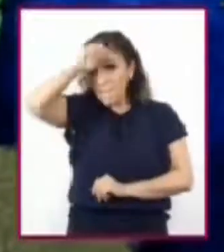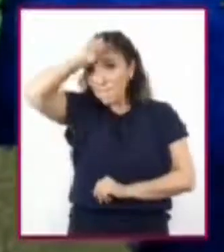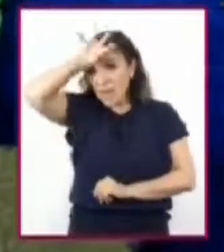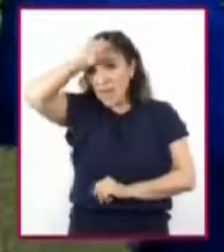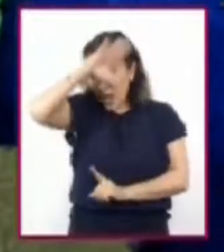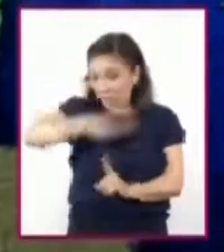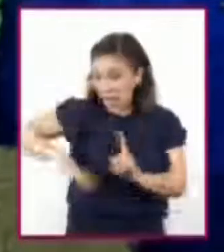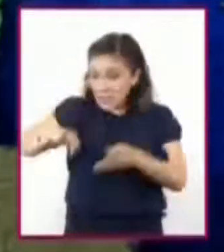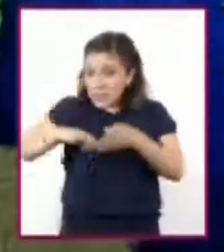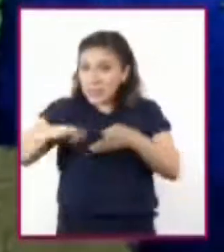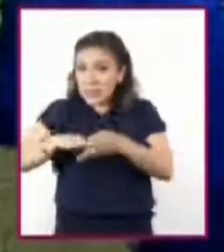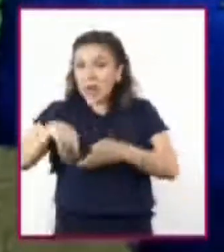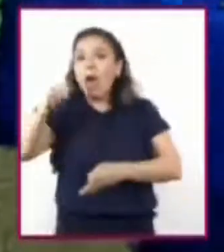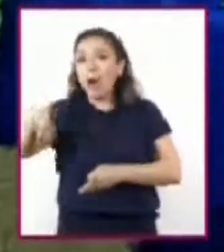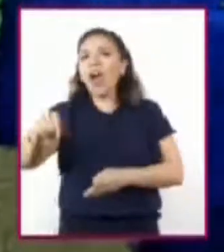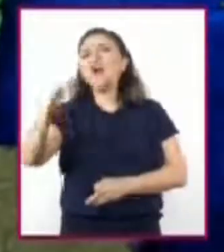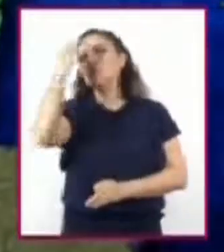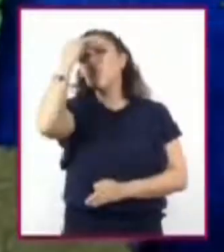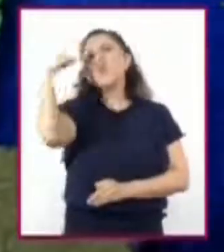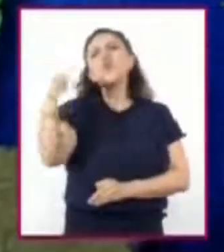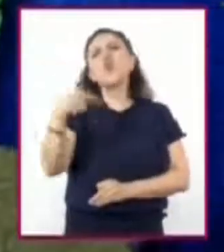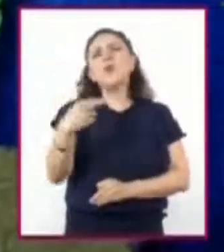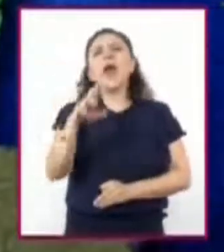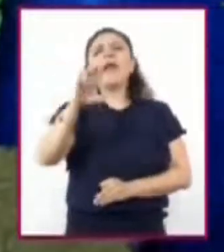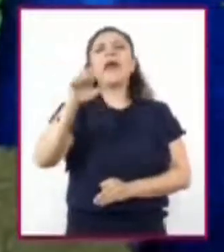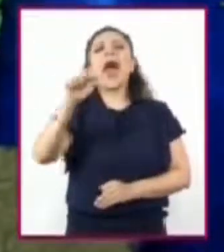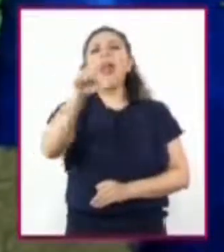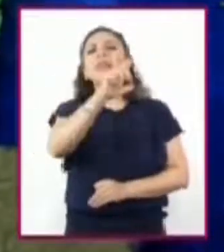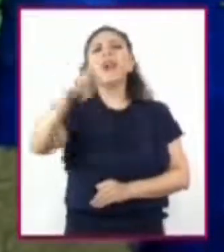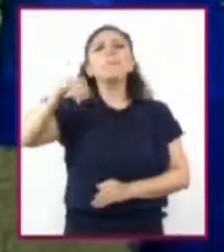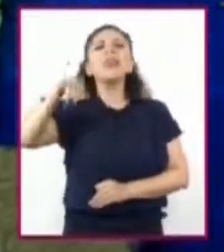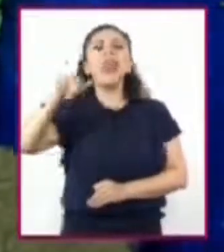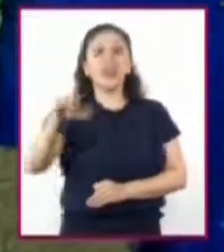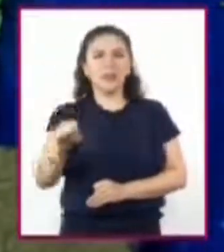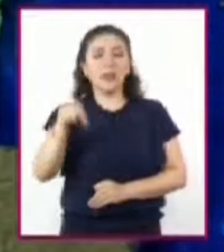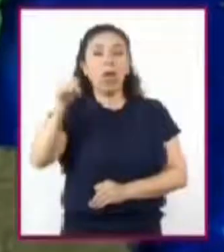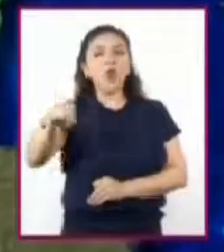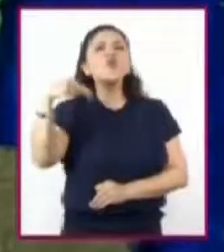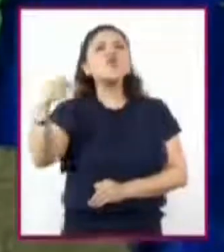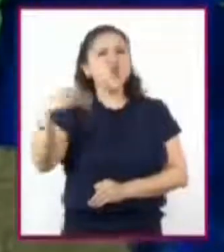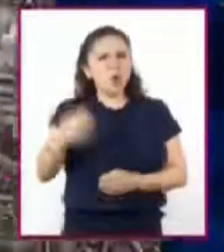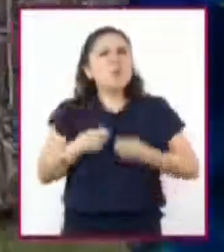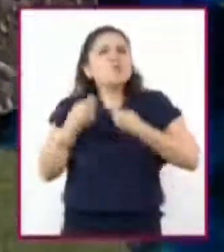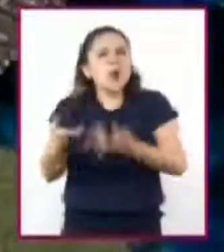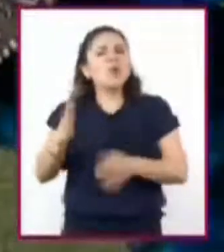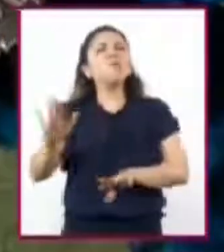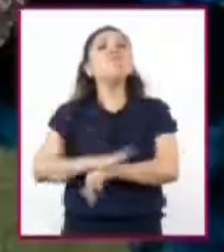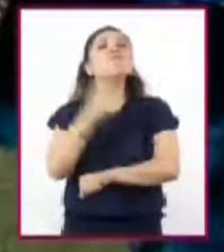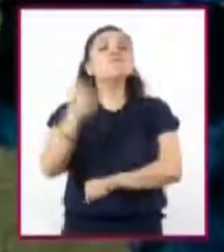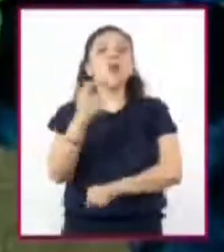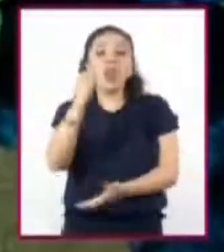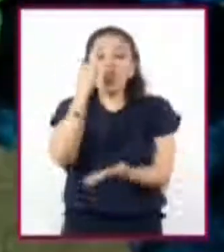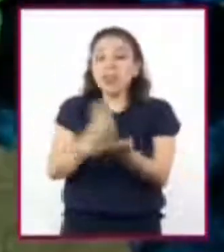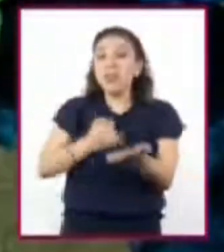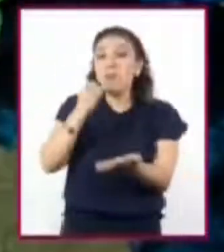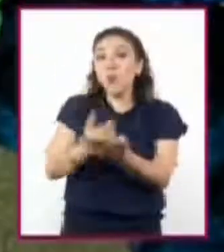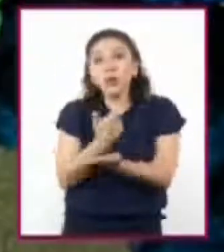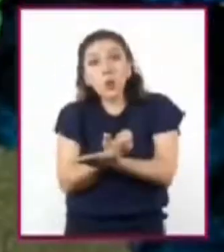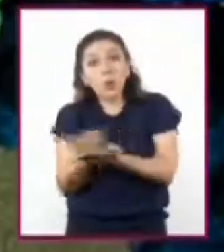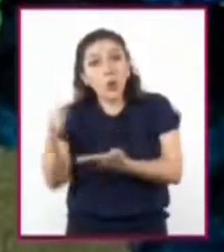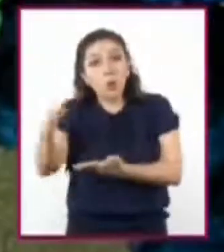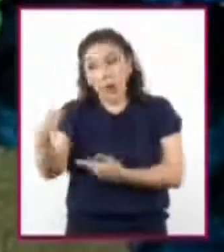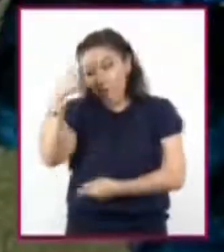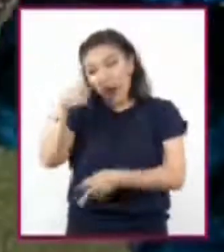su alrededor, se les conocía como reales de minas. Recibían ese nombre porque los impuestos que se cobraban